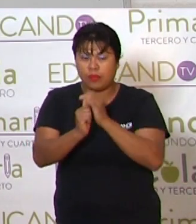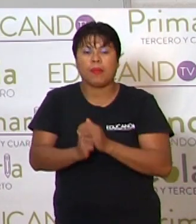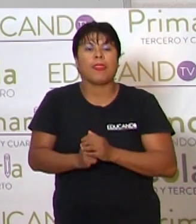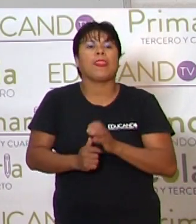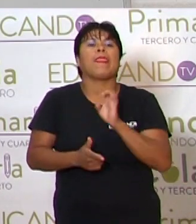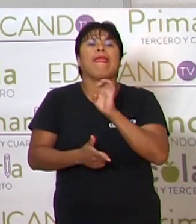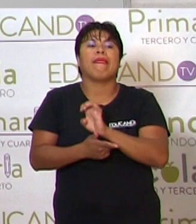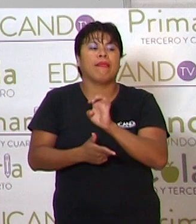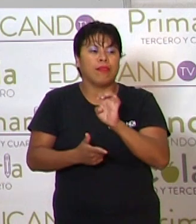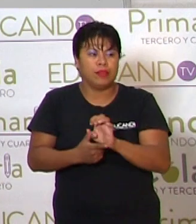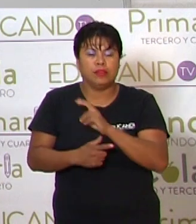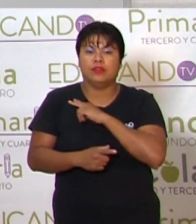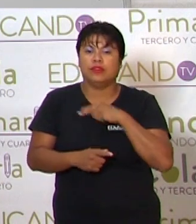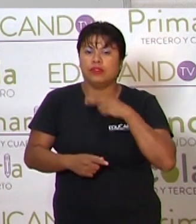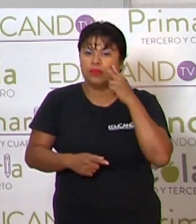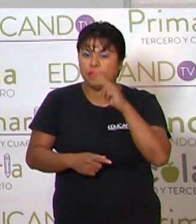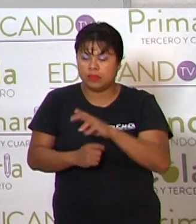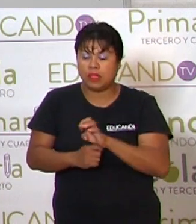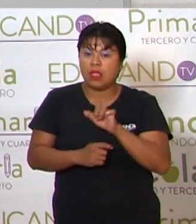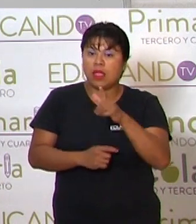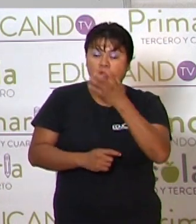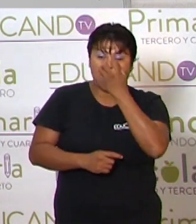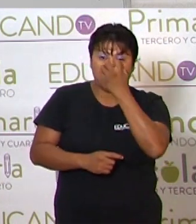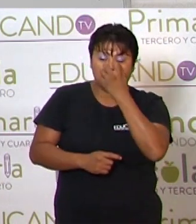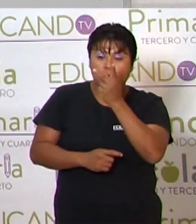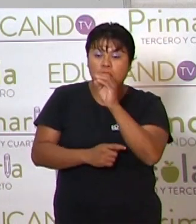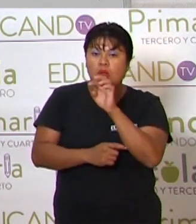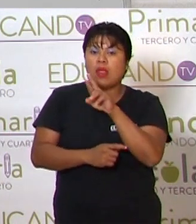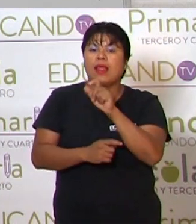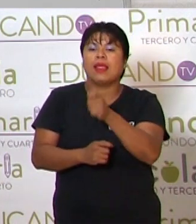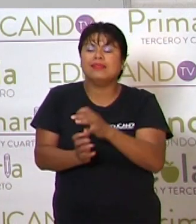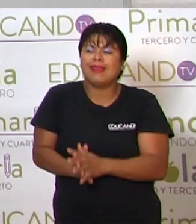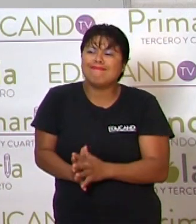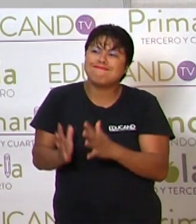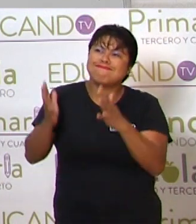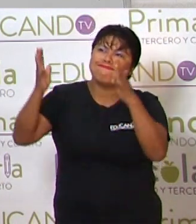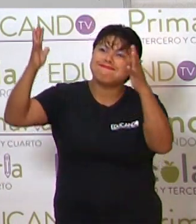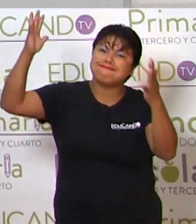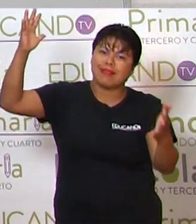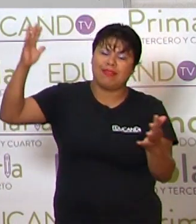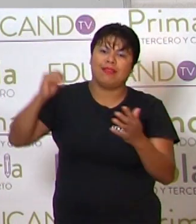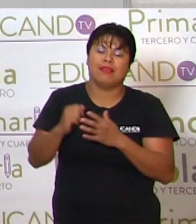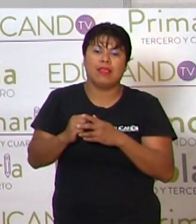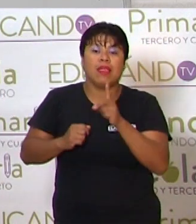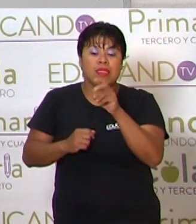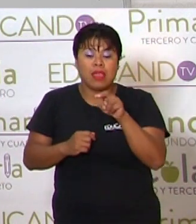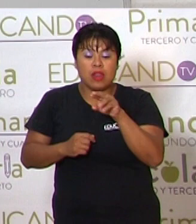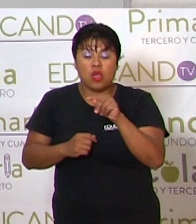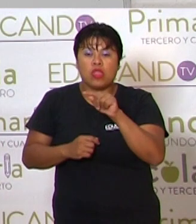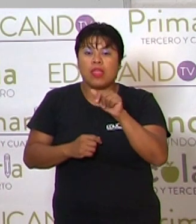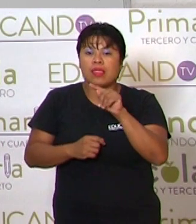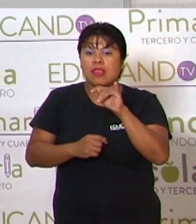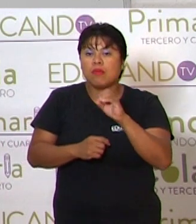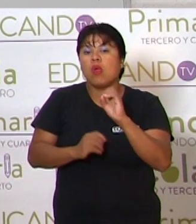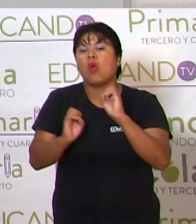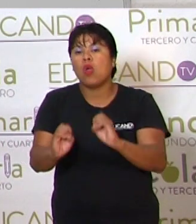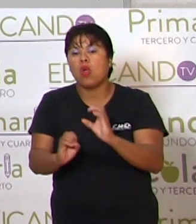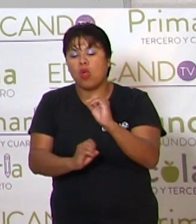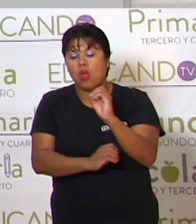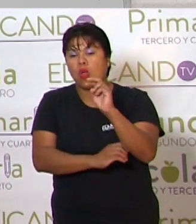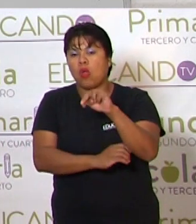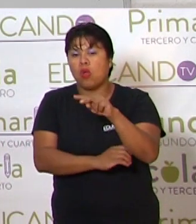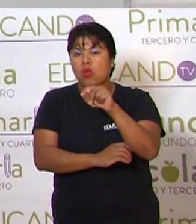Entonces, determinamos, el oso polar es enorme. ¿Denotativo o connotativo?